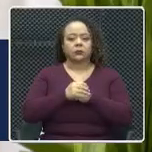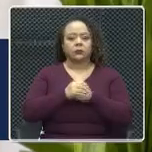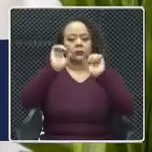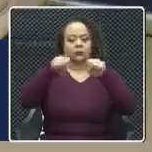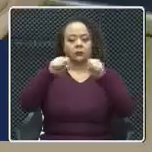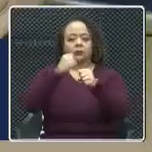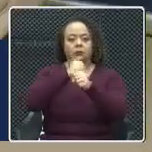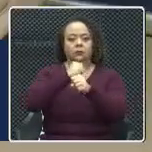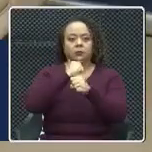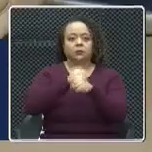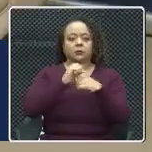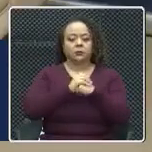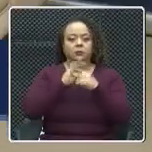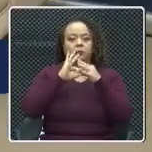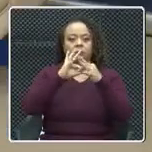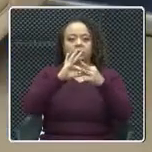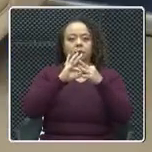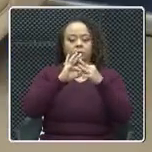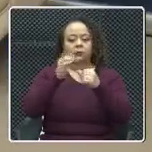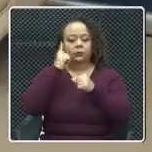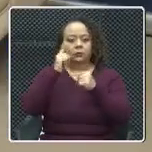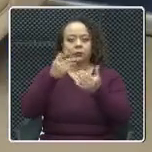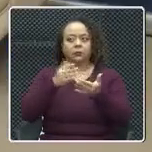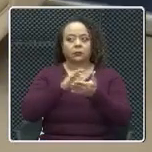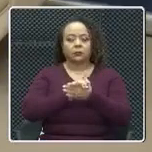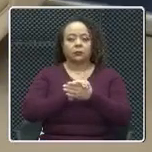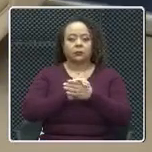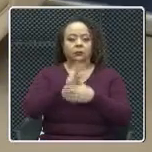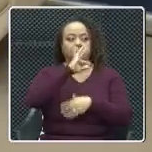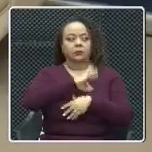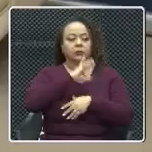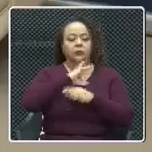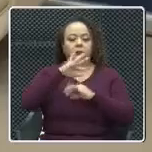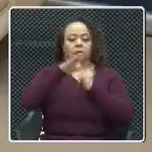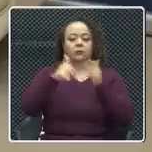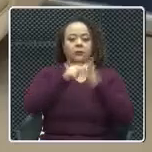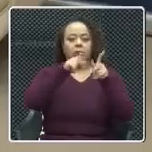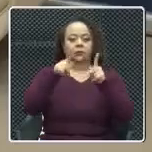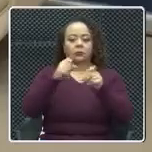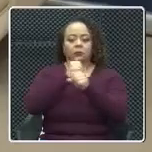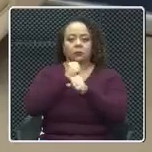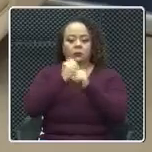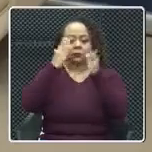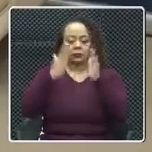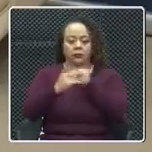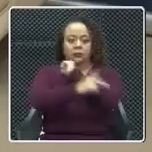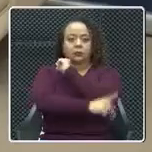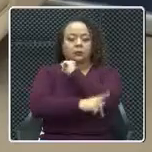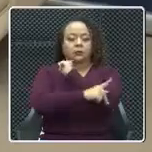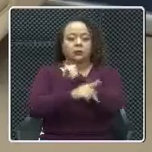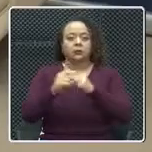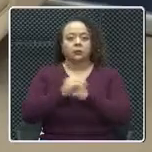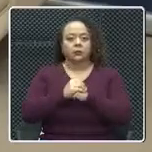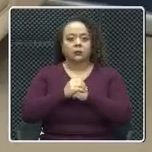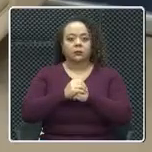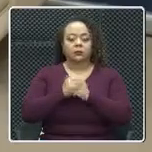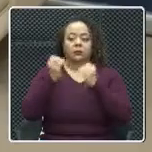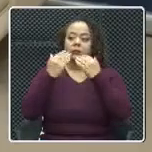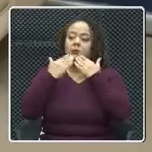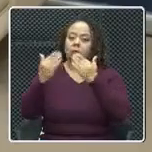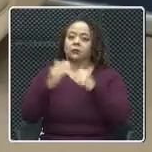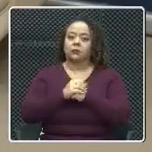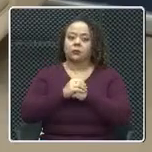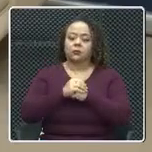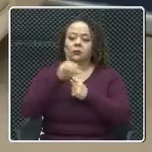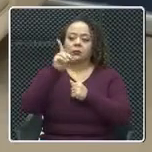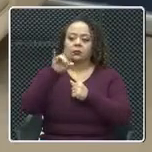pudiésemos trabajar en conjunto para dar el salto en beneficio de toda la población trabajadora del país. Muchísimas gracias